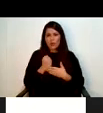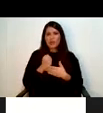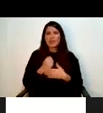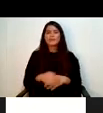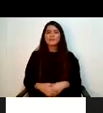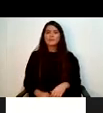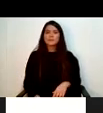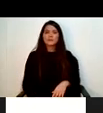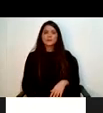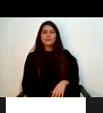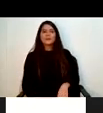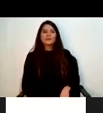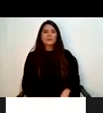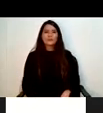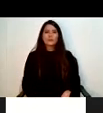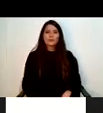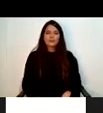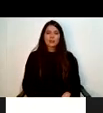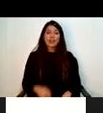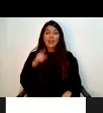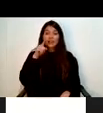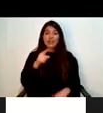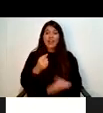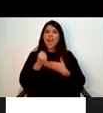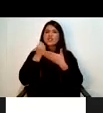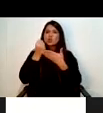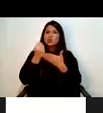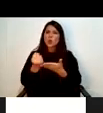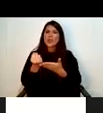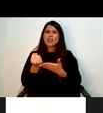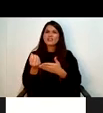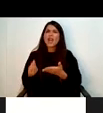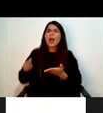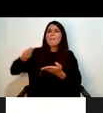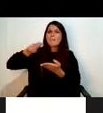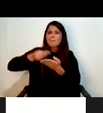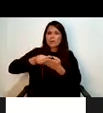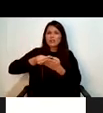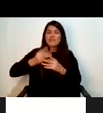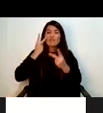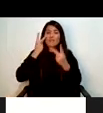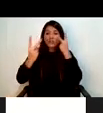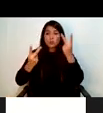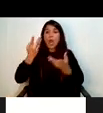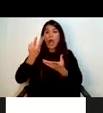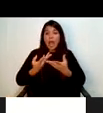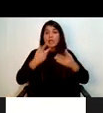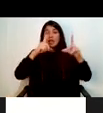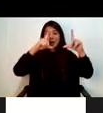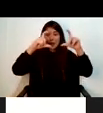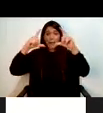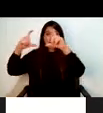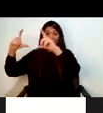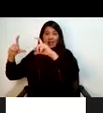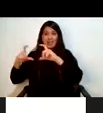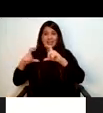de estos soportes. Acá en ayudas y soportes visuales están las imágenes, pero no lo asociemos al